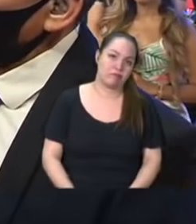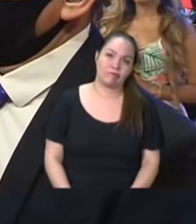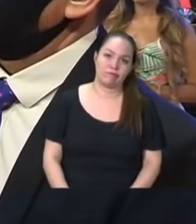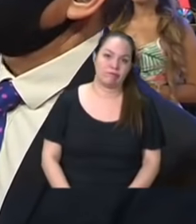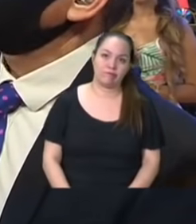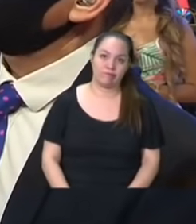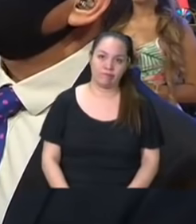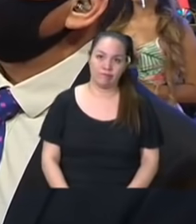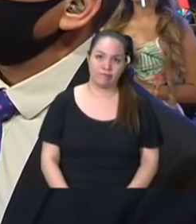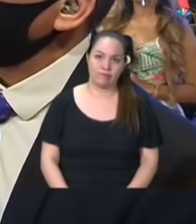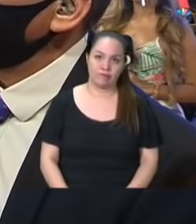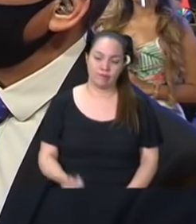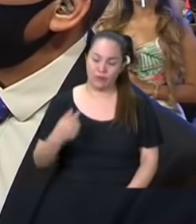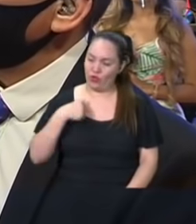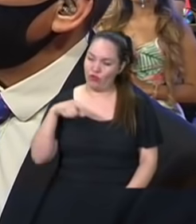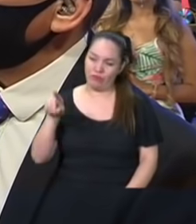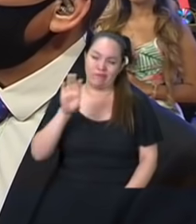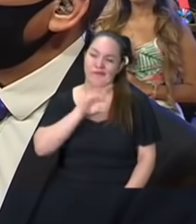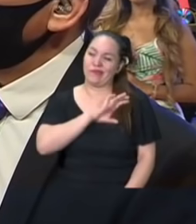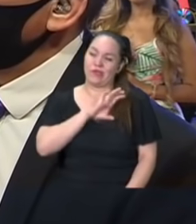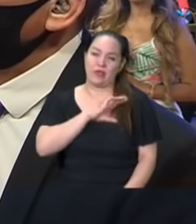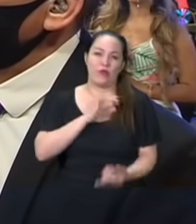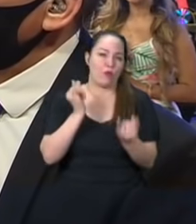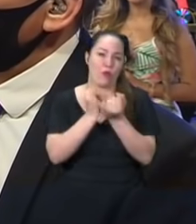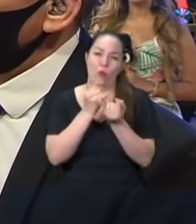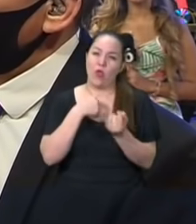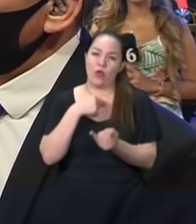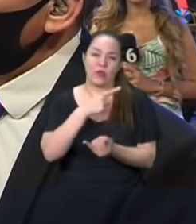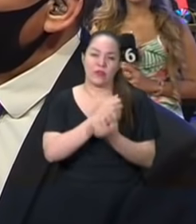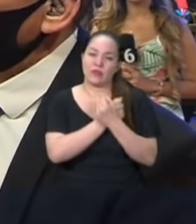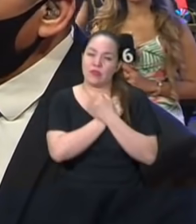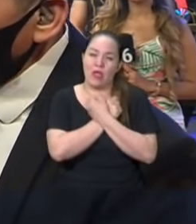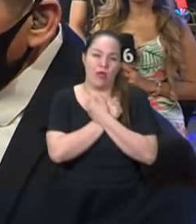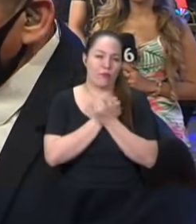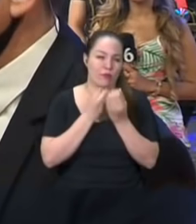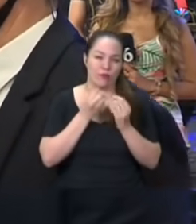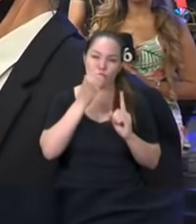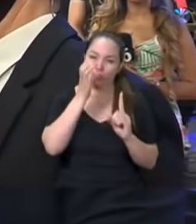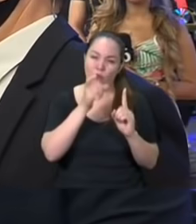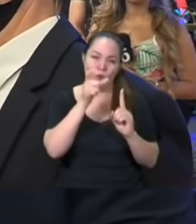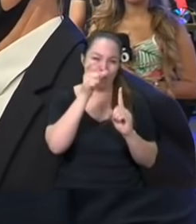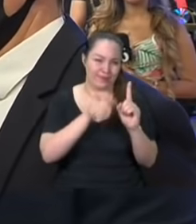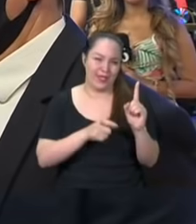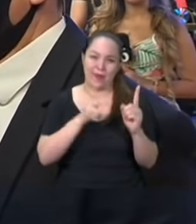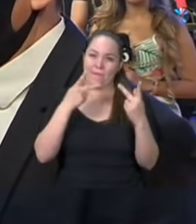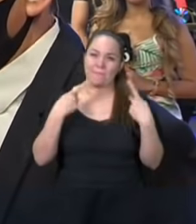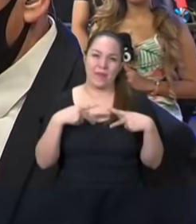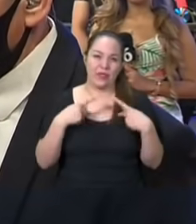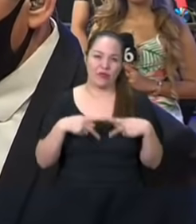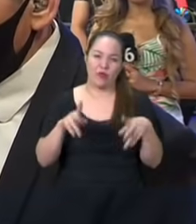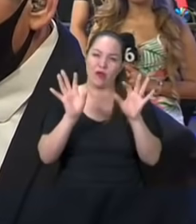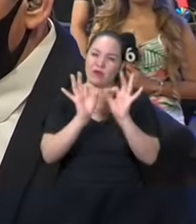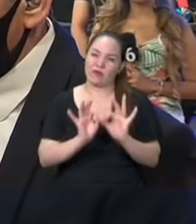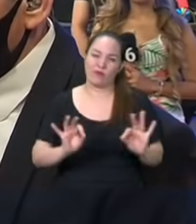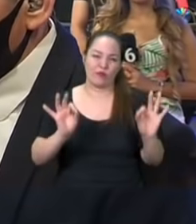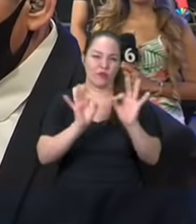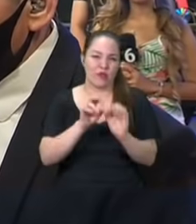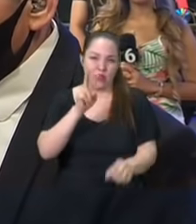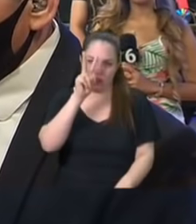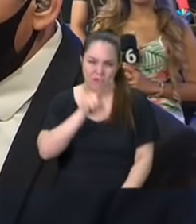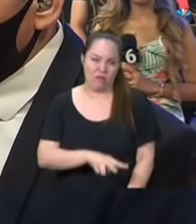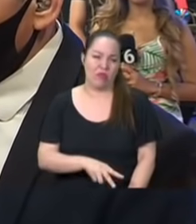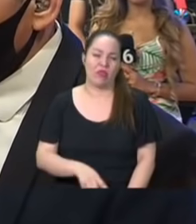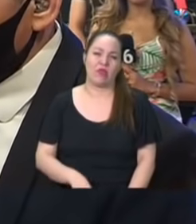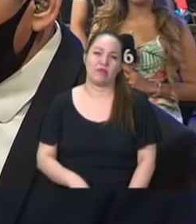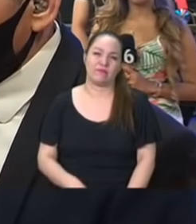Te quiero. Yo también lo amo mucho. Lo estimo mucho y es una gran persona. Solamente... Ah, no, digas eso. ¿Sí es una gran persona?